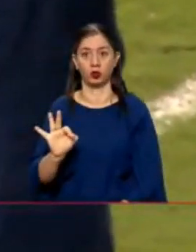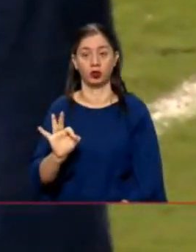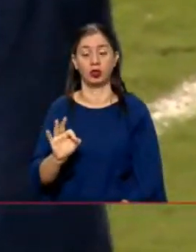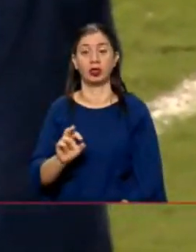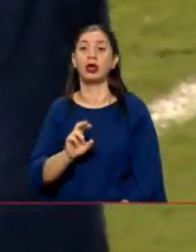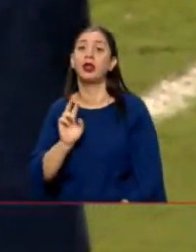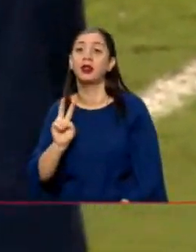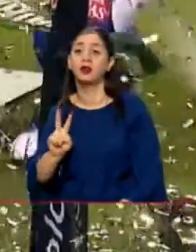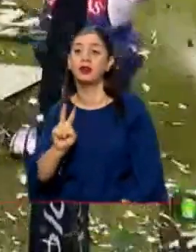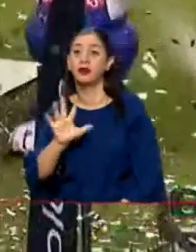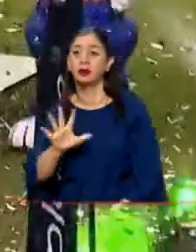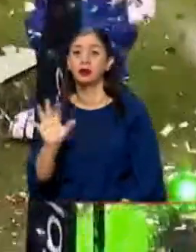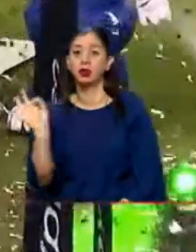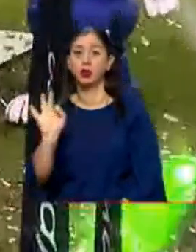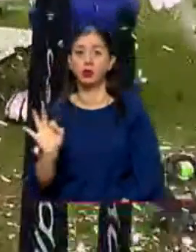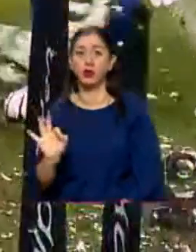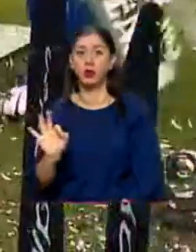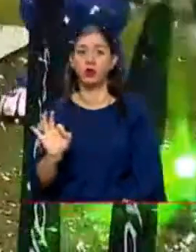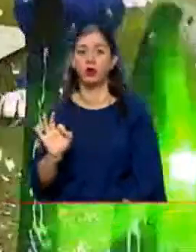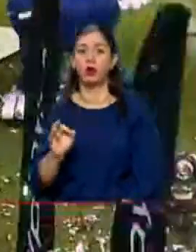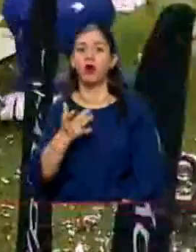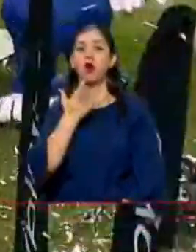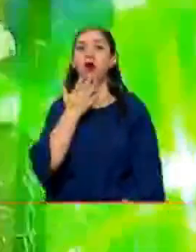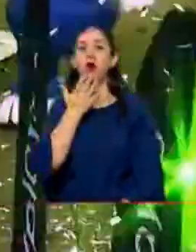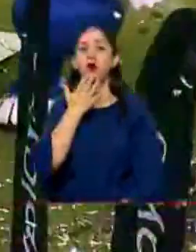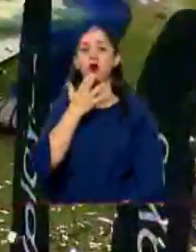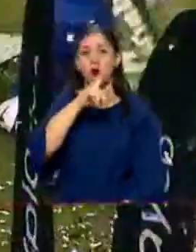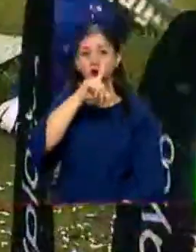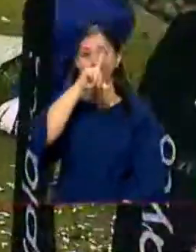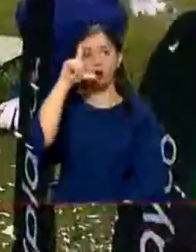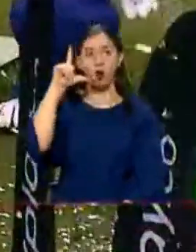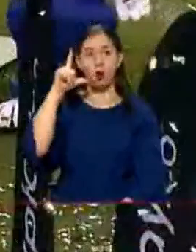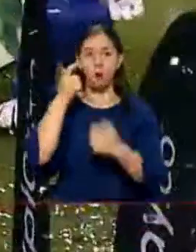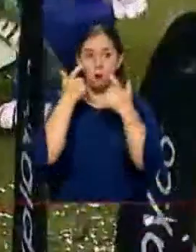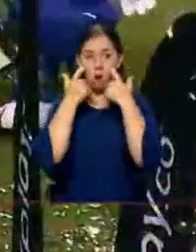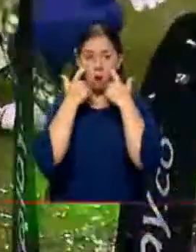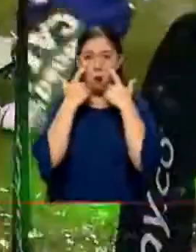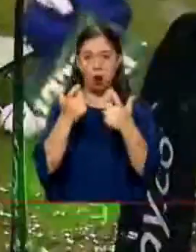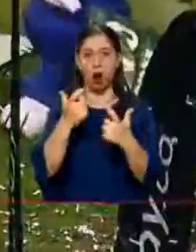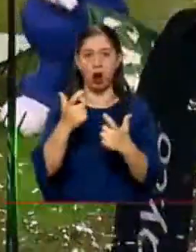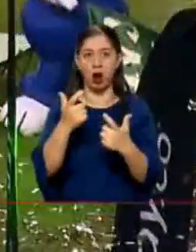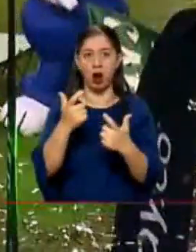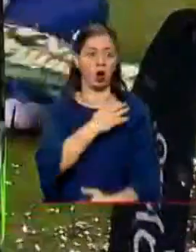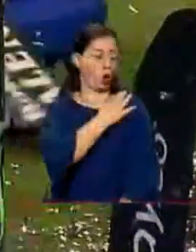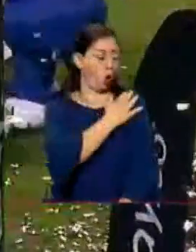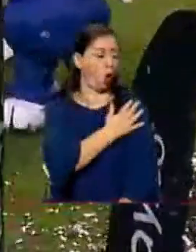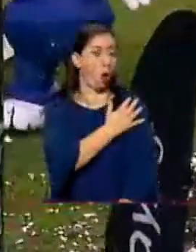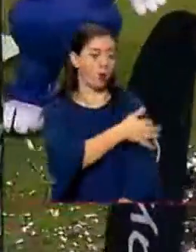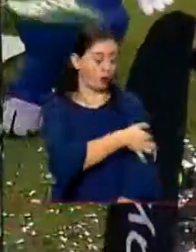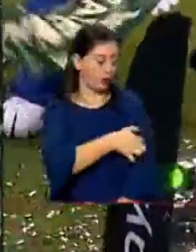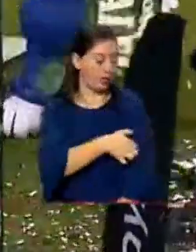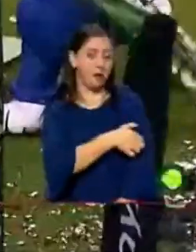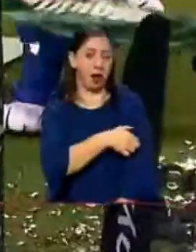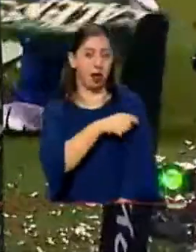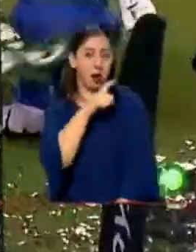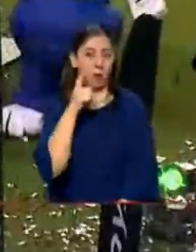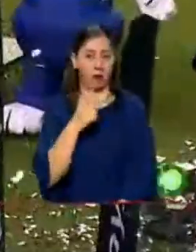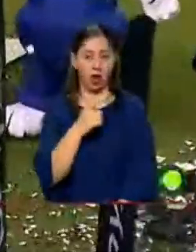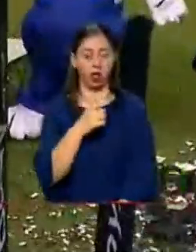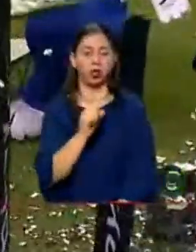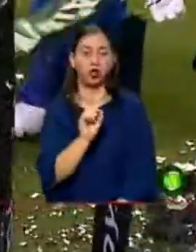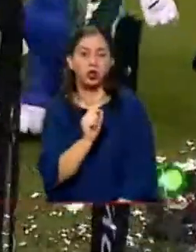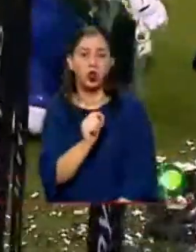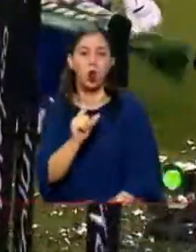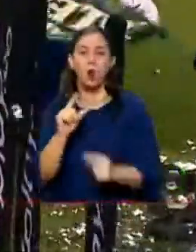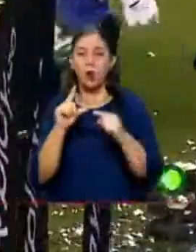el 25%, será de color blanco, que va a resaltar ese color en hombros y mangas, que tiene un sutil